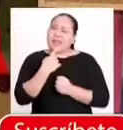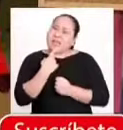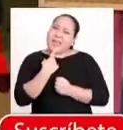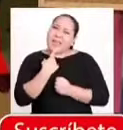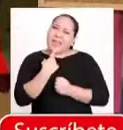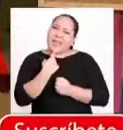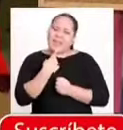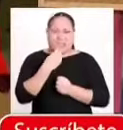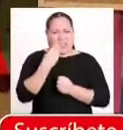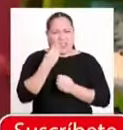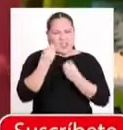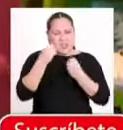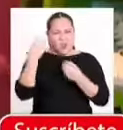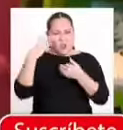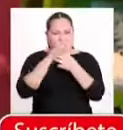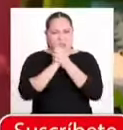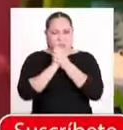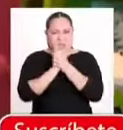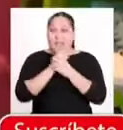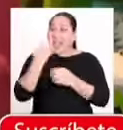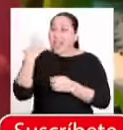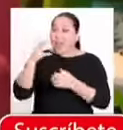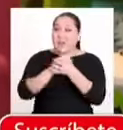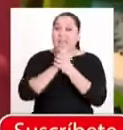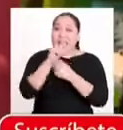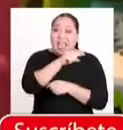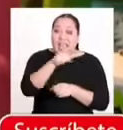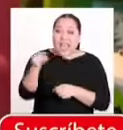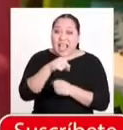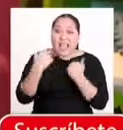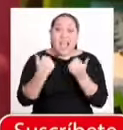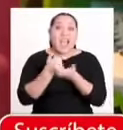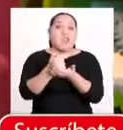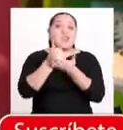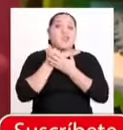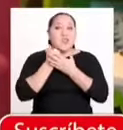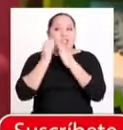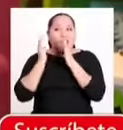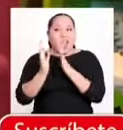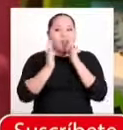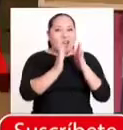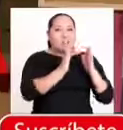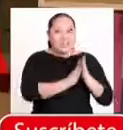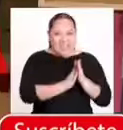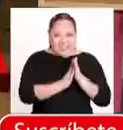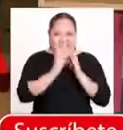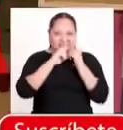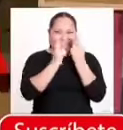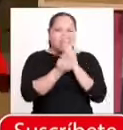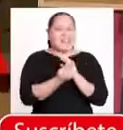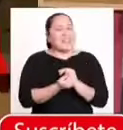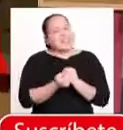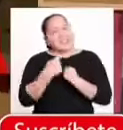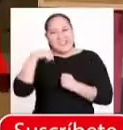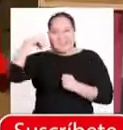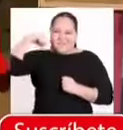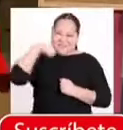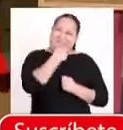¿Cómo compañeros? Compañeros porque ellos nos ayudan a organizar nuestro reciclaje. ¡Genial!